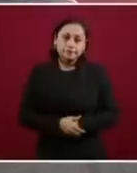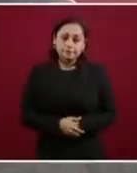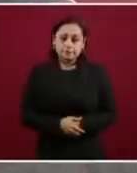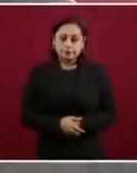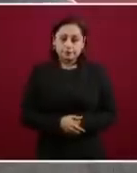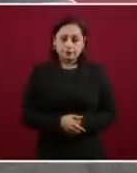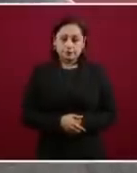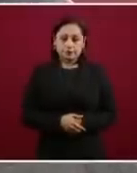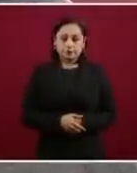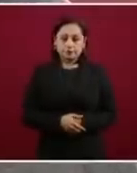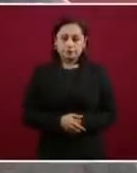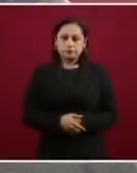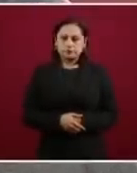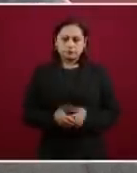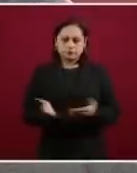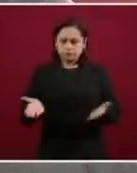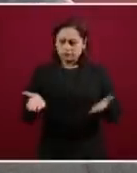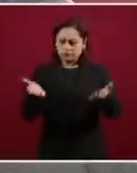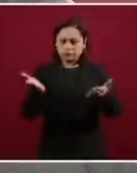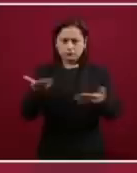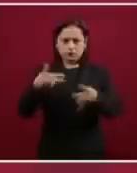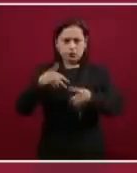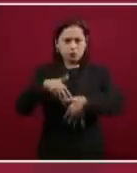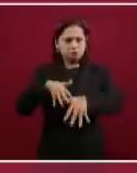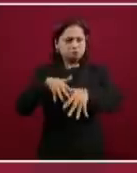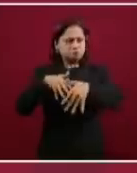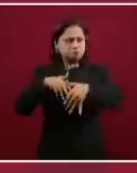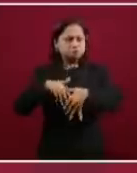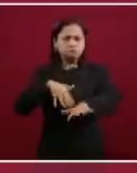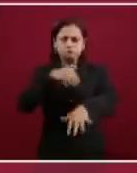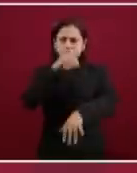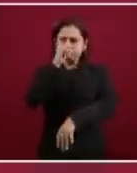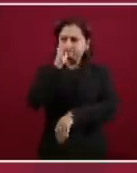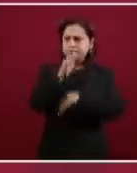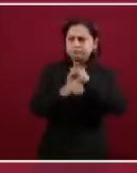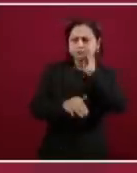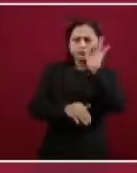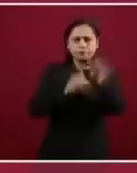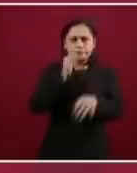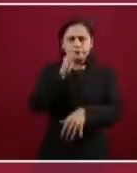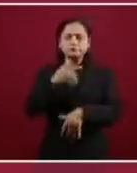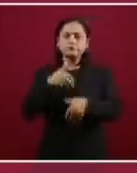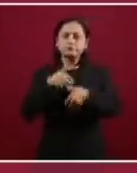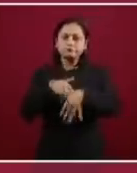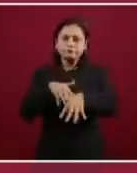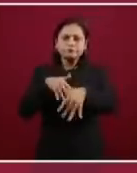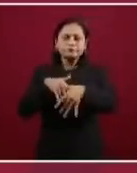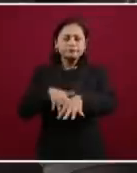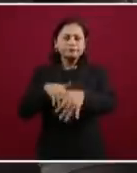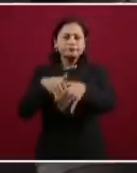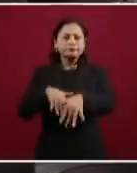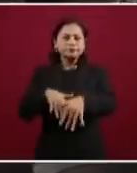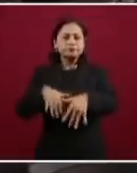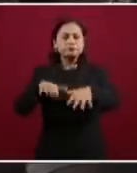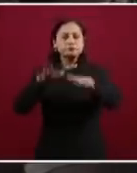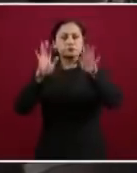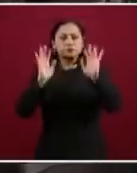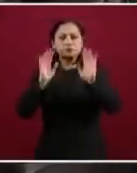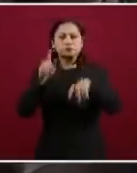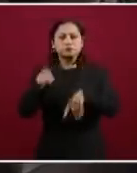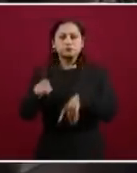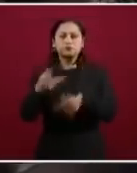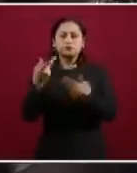Se puede protestar de manera pacífica. Ahí está el ejemplo de Gandhi,